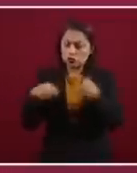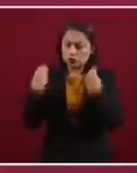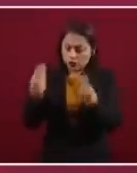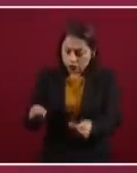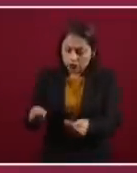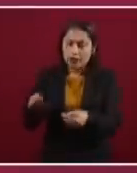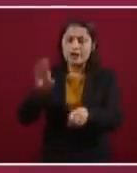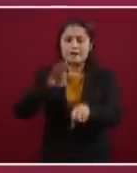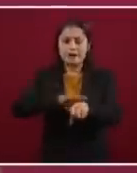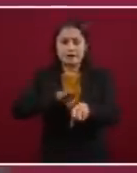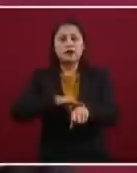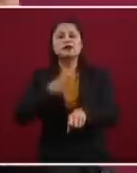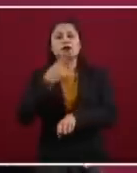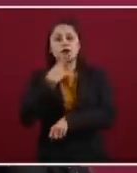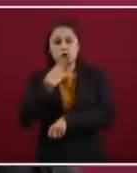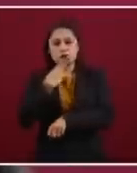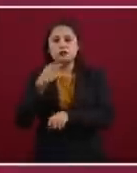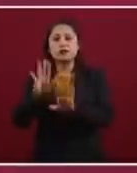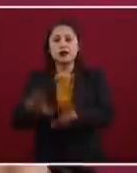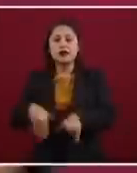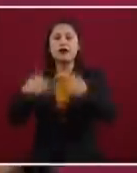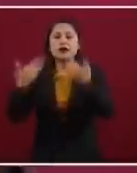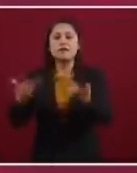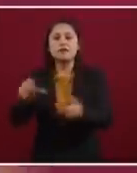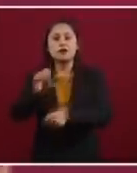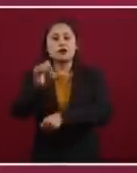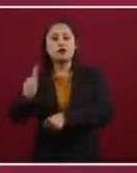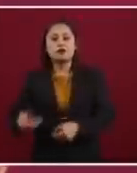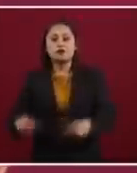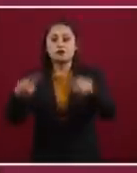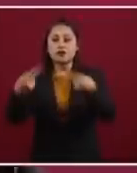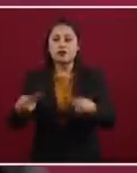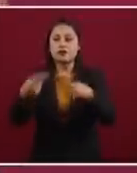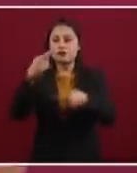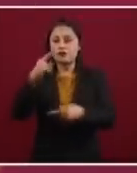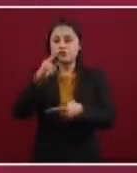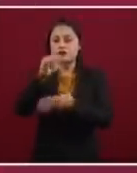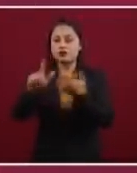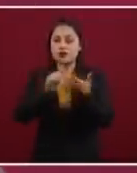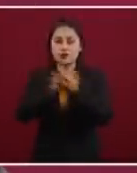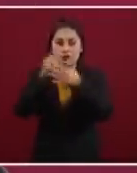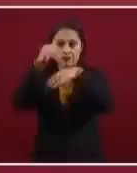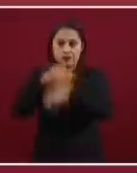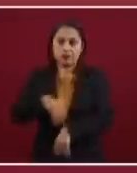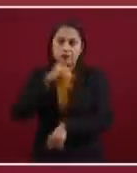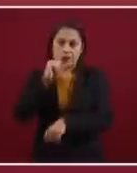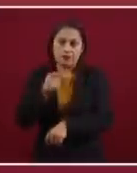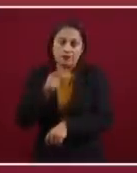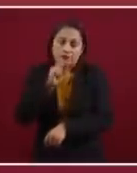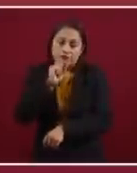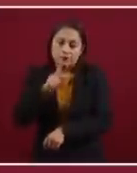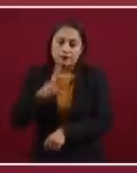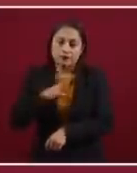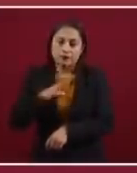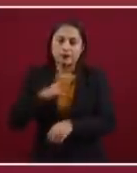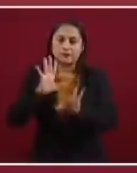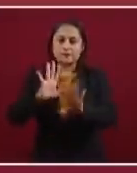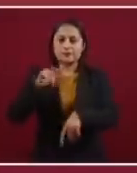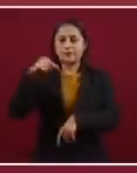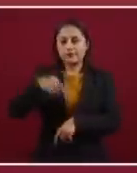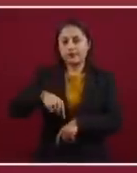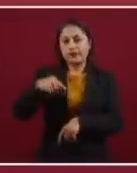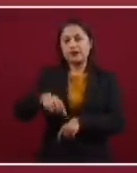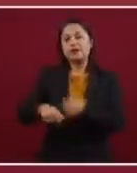se filtró a los mercados ilegales y tiene particularidades destacados enorme injusticia